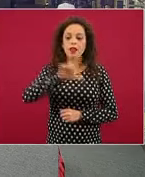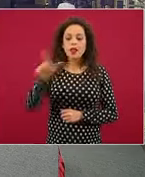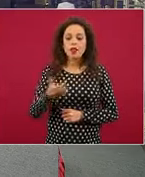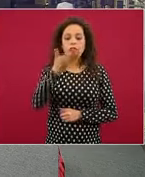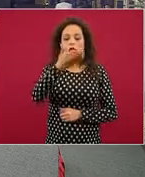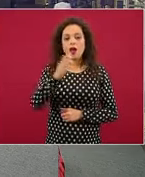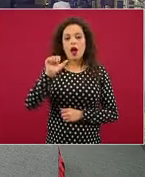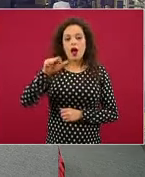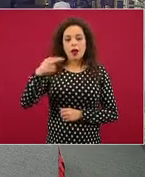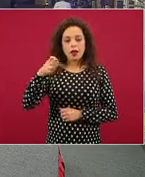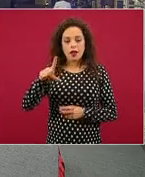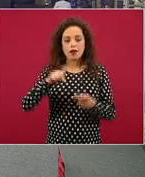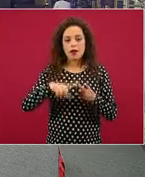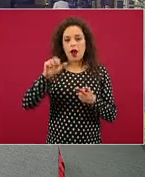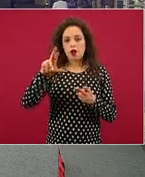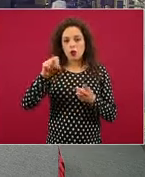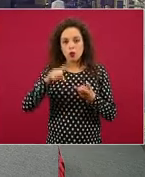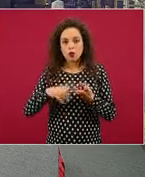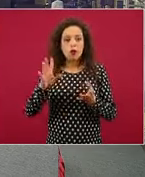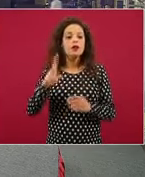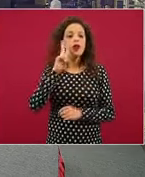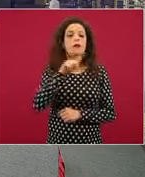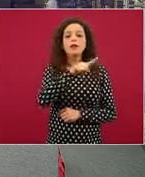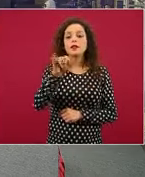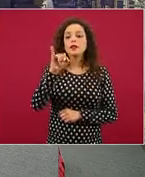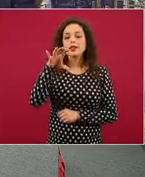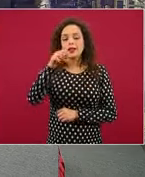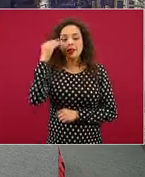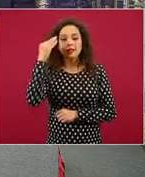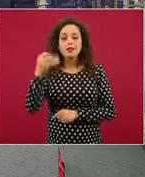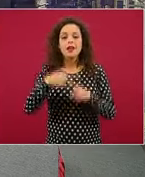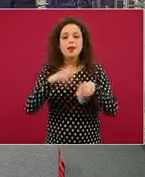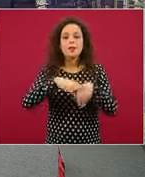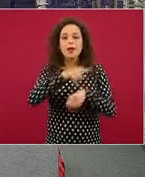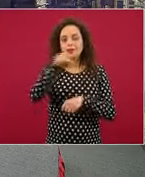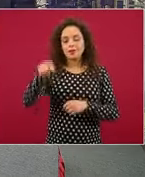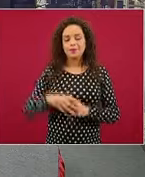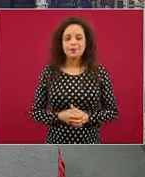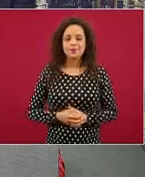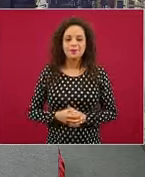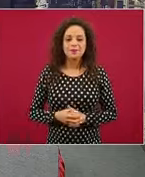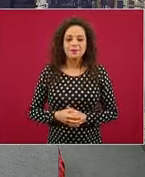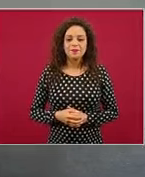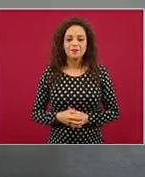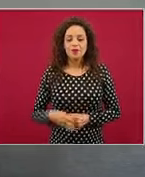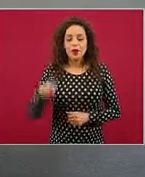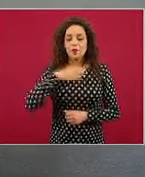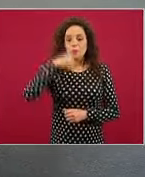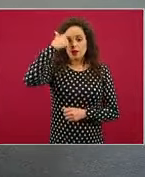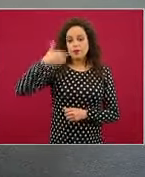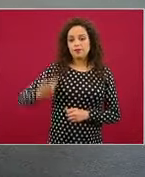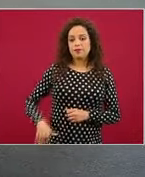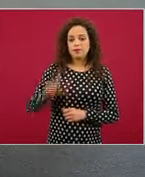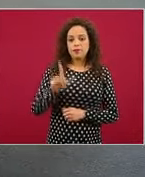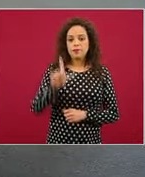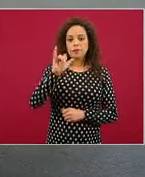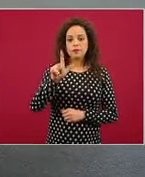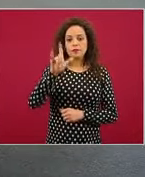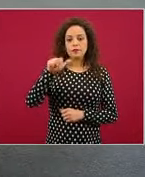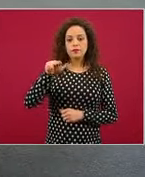que nos dé tiempo. Adelante, Liliana. Empecemos con Liliana y enseguida con usted. Buenas noches, Liliana Noble, de Pulso